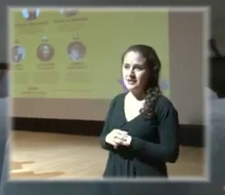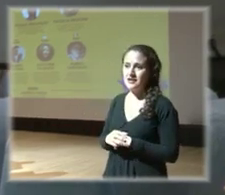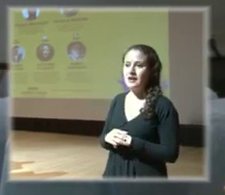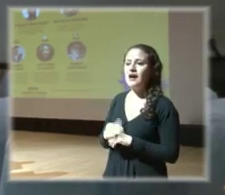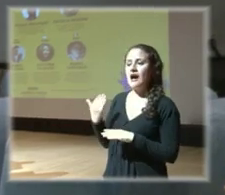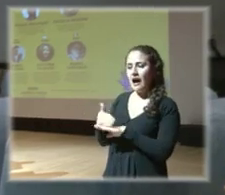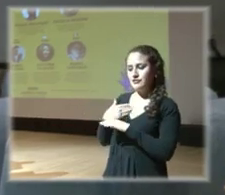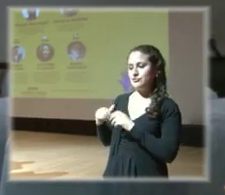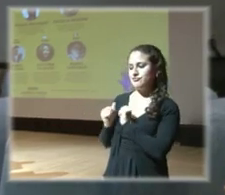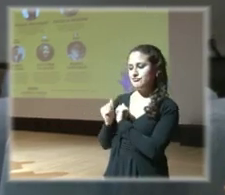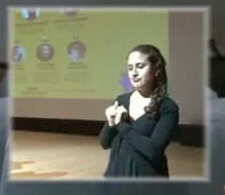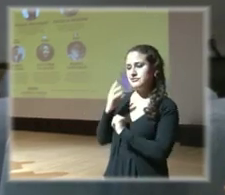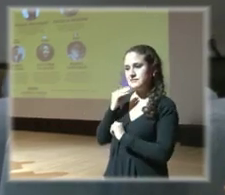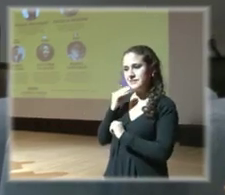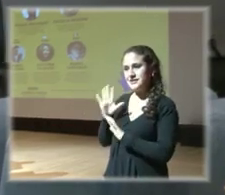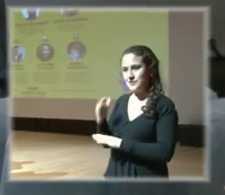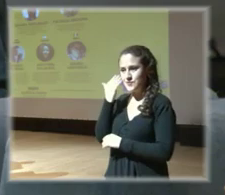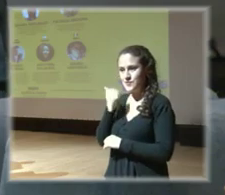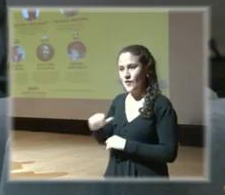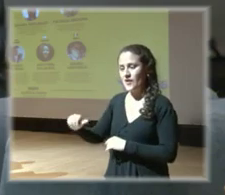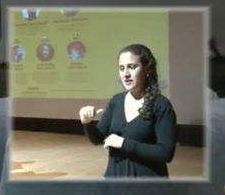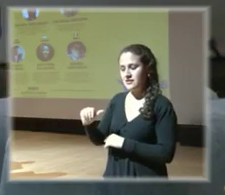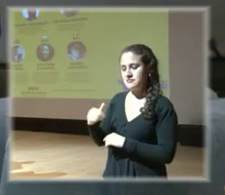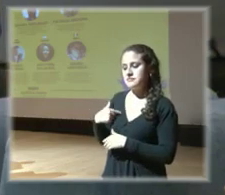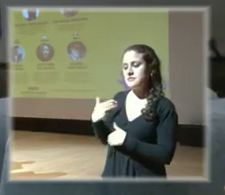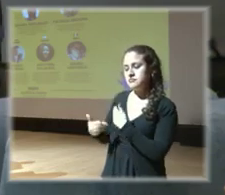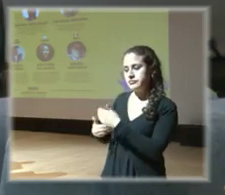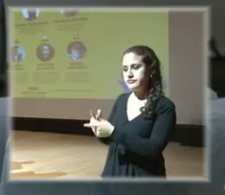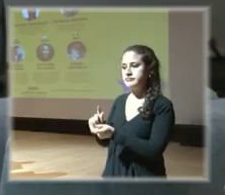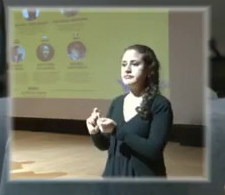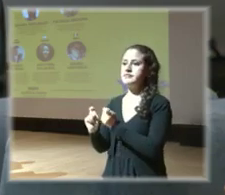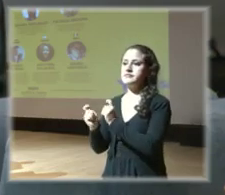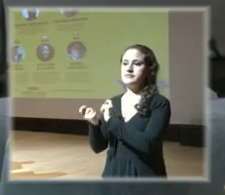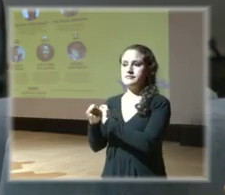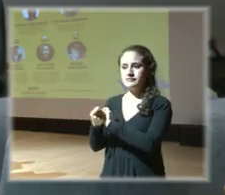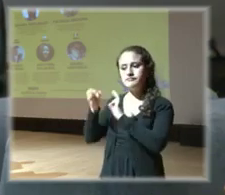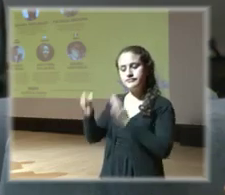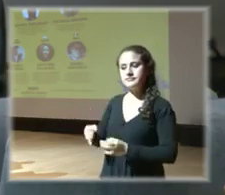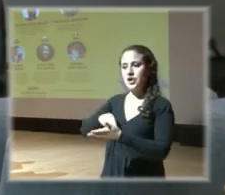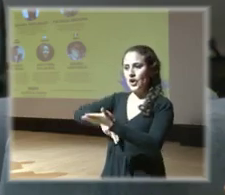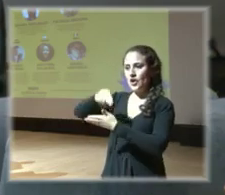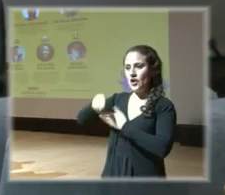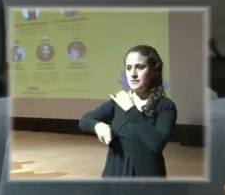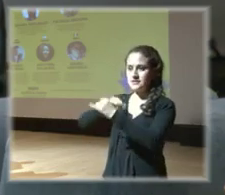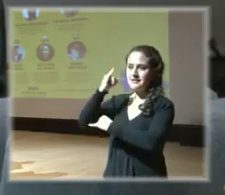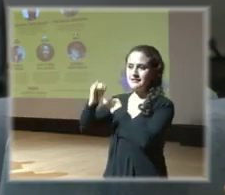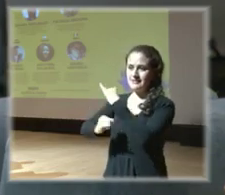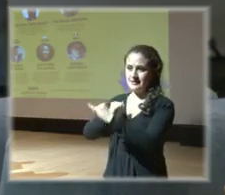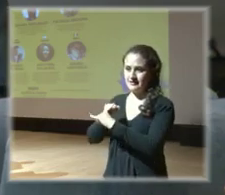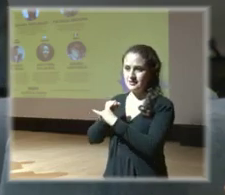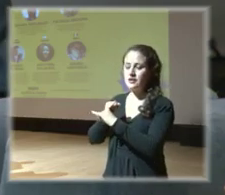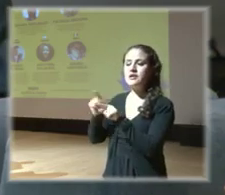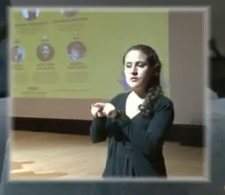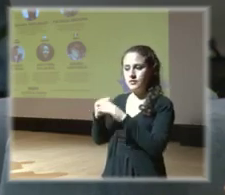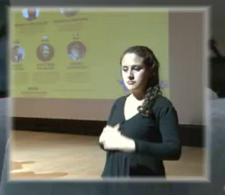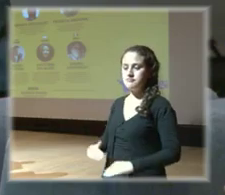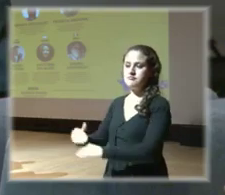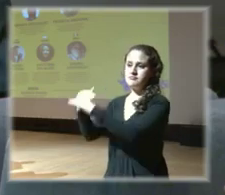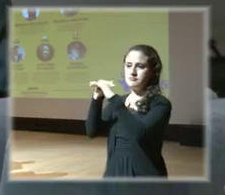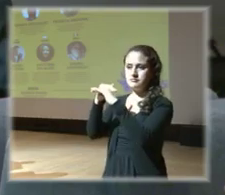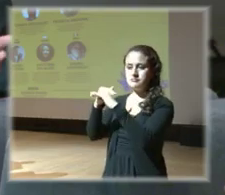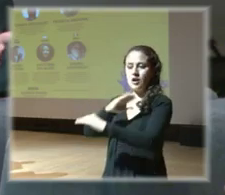las mujeres fue un camino que se transitó y que culminó en una convención internacional que brinda igualdad en